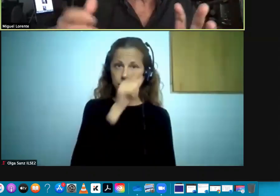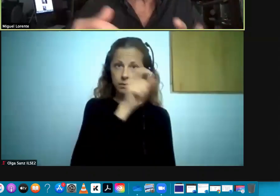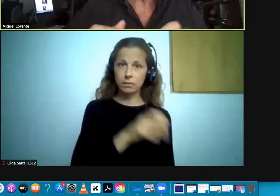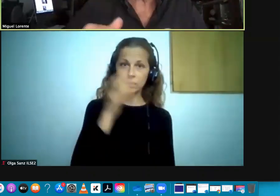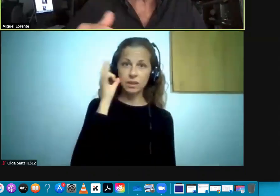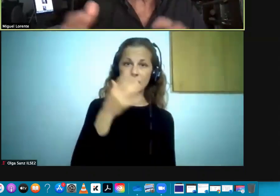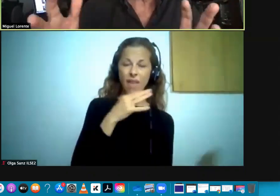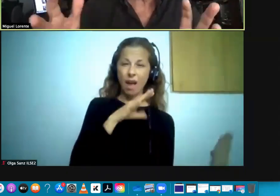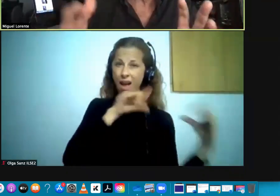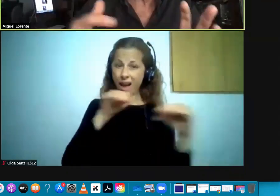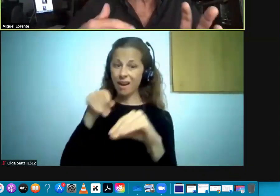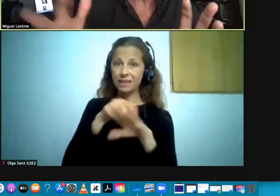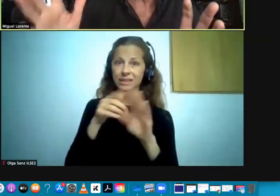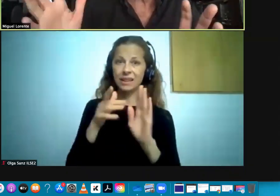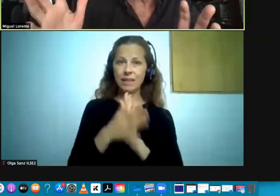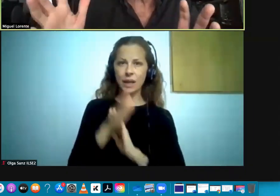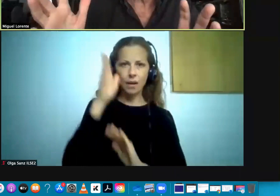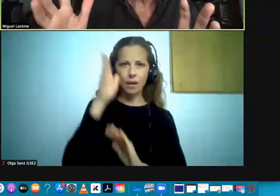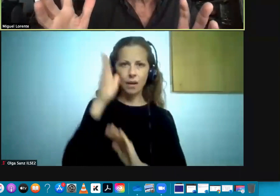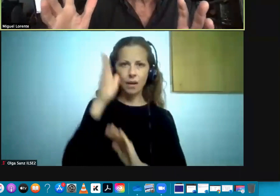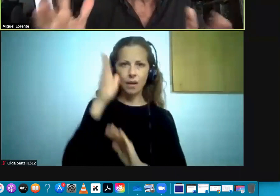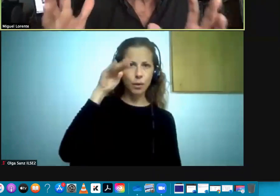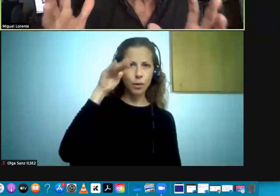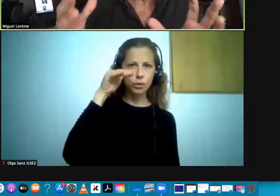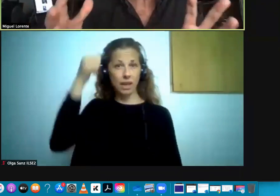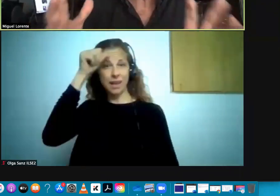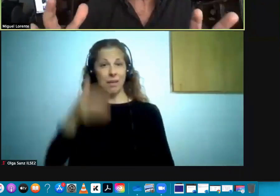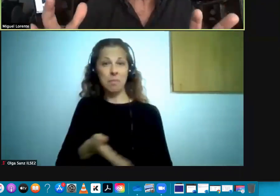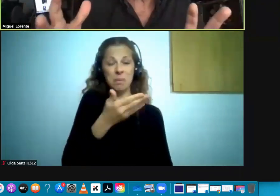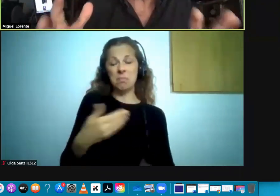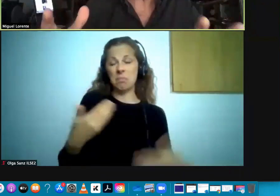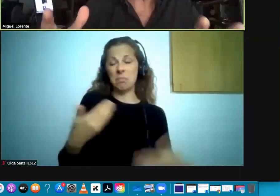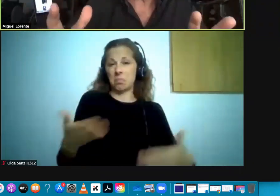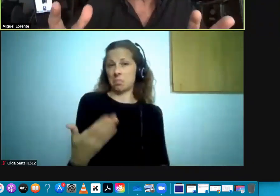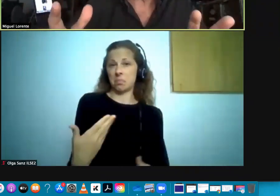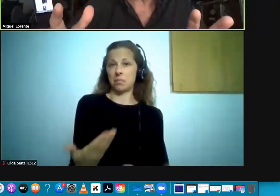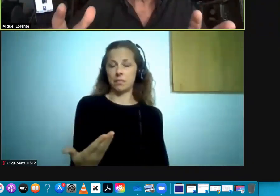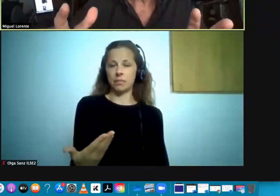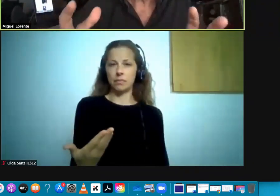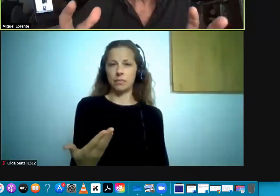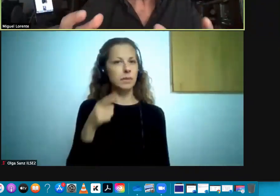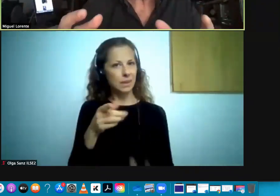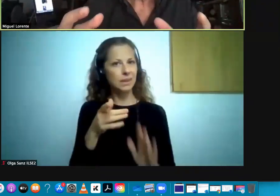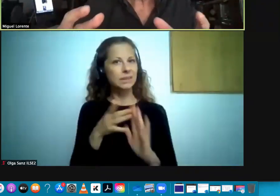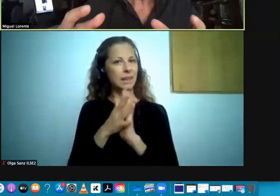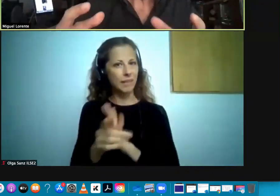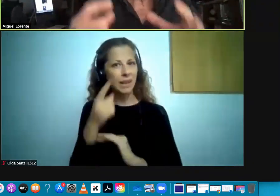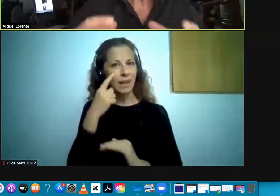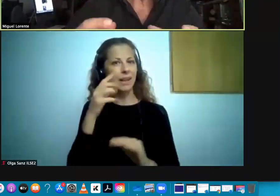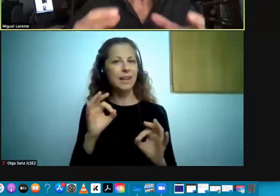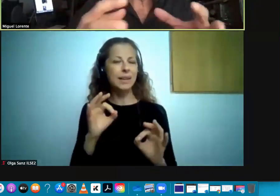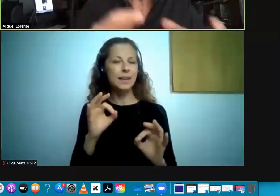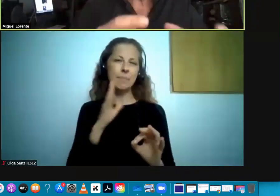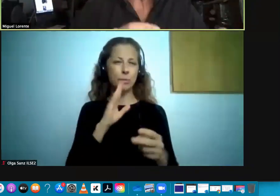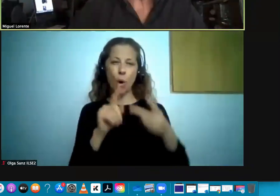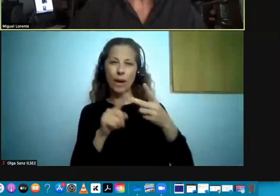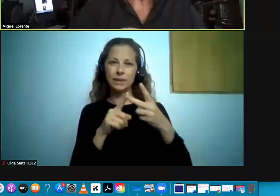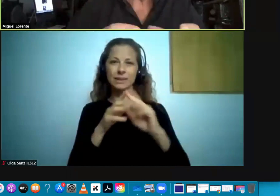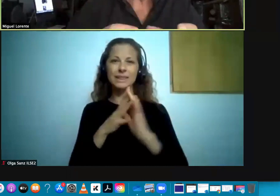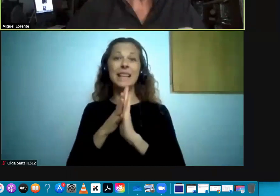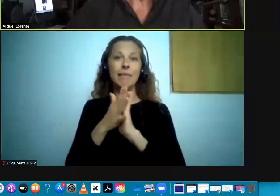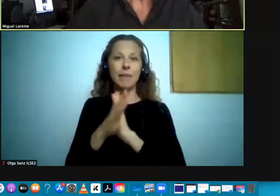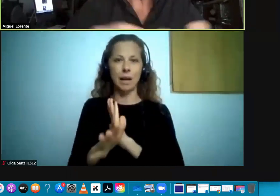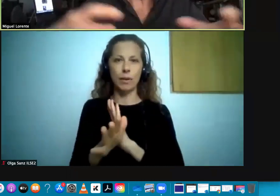como algo sin importancia, le tocó el culo. Bueno, pues eso es dar significado. Eso es hacer que quien